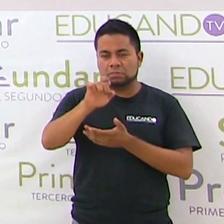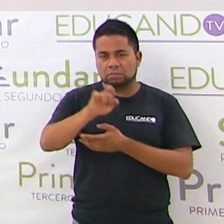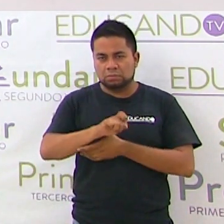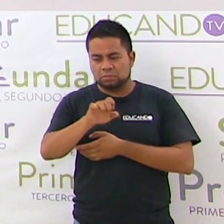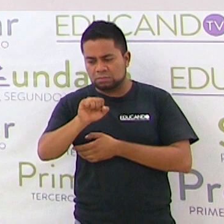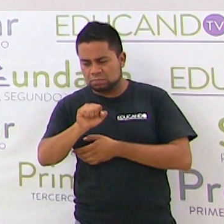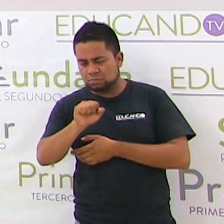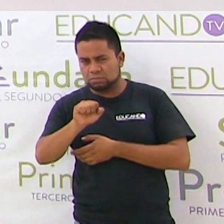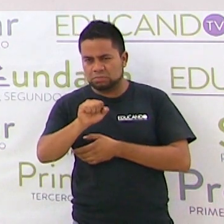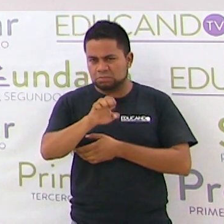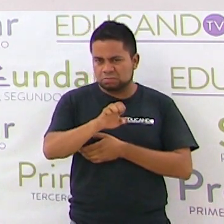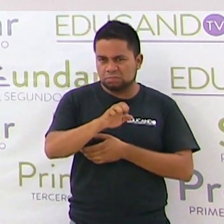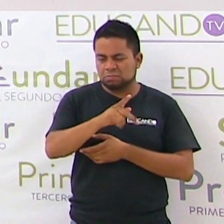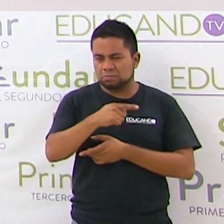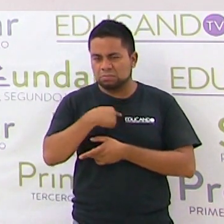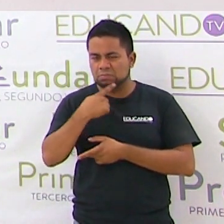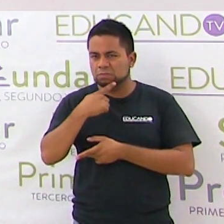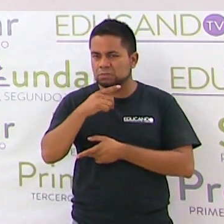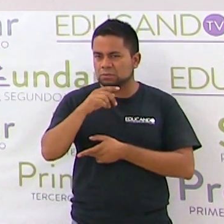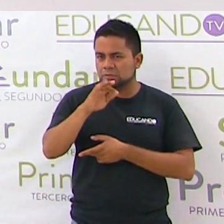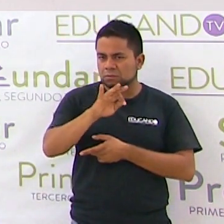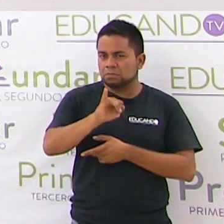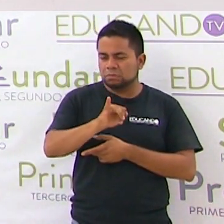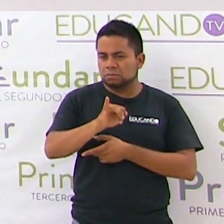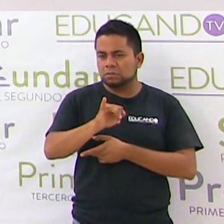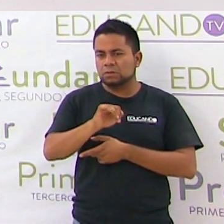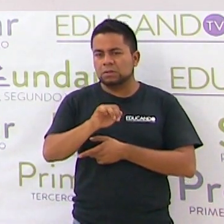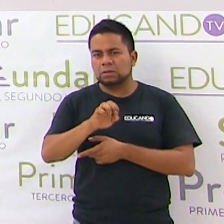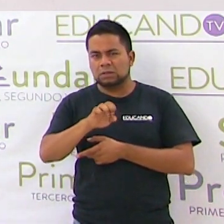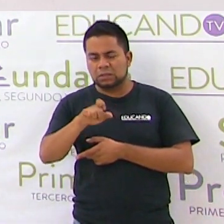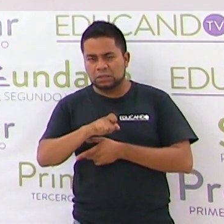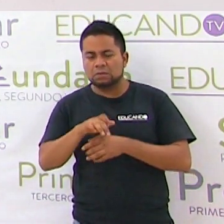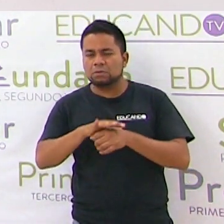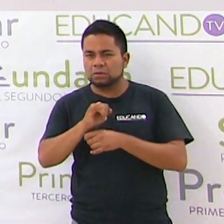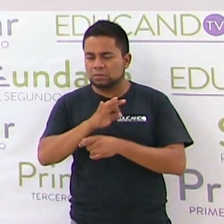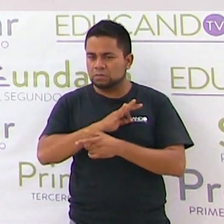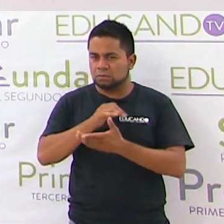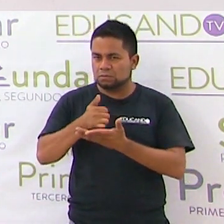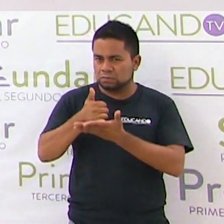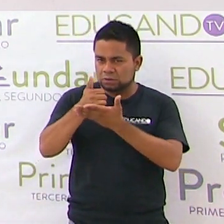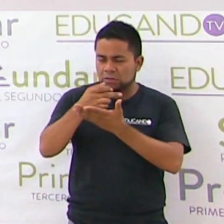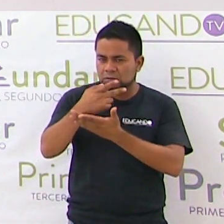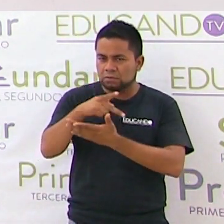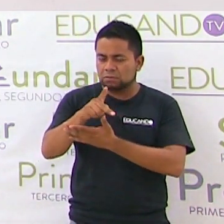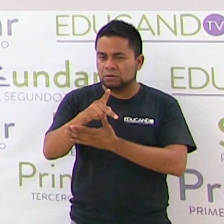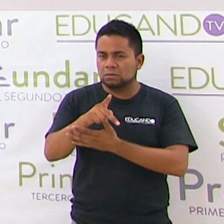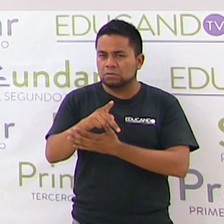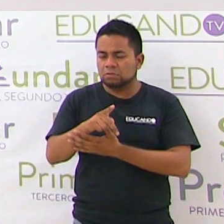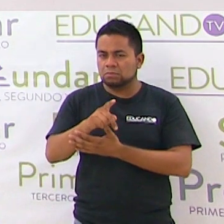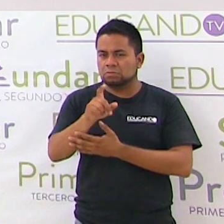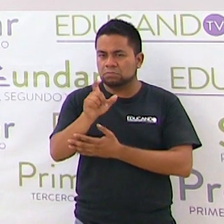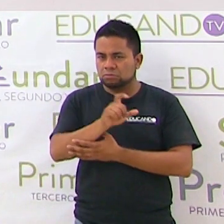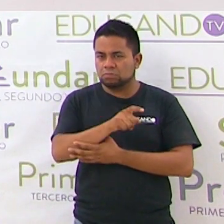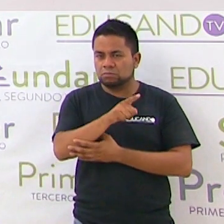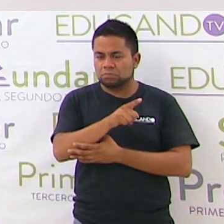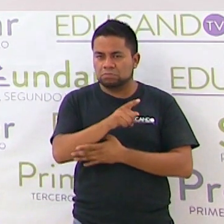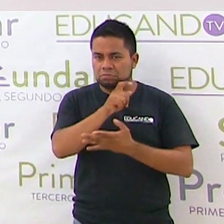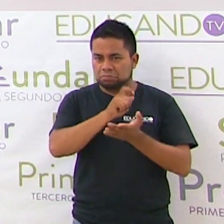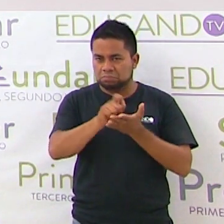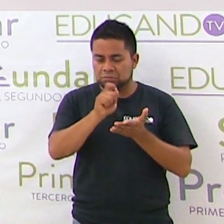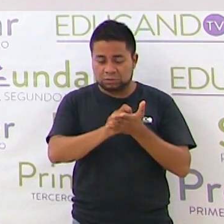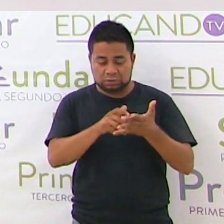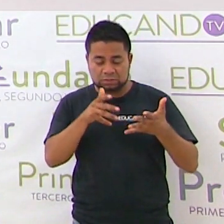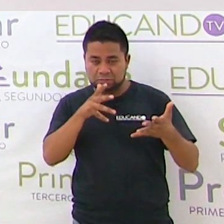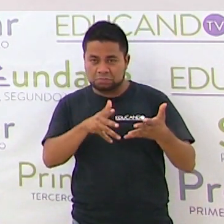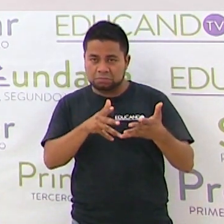X-E-C-S. Y sí puede ser que yo lo diga ex, porque sí me da ese sonido, pero nunca vamos a escribir de esa